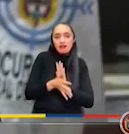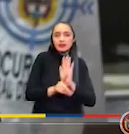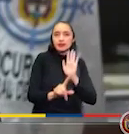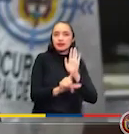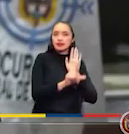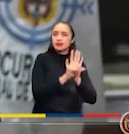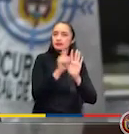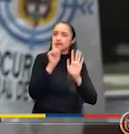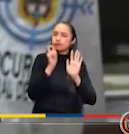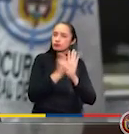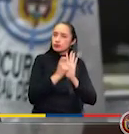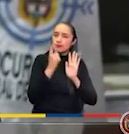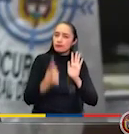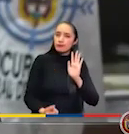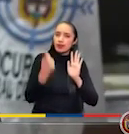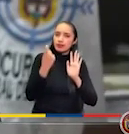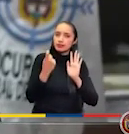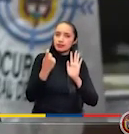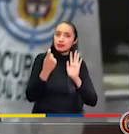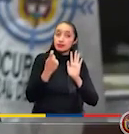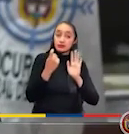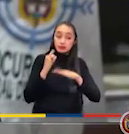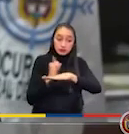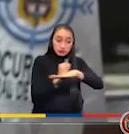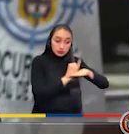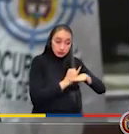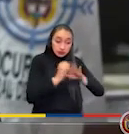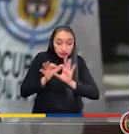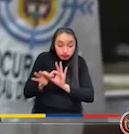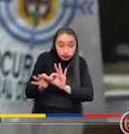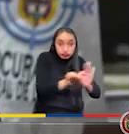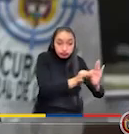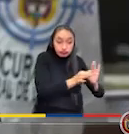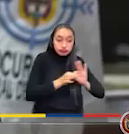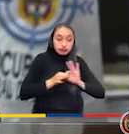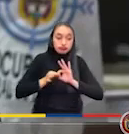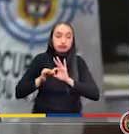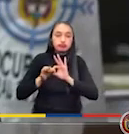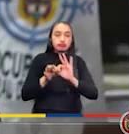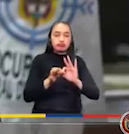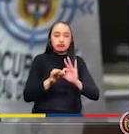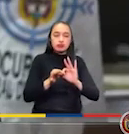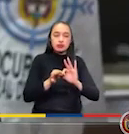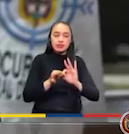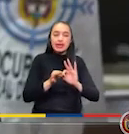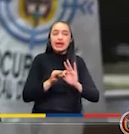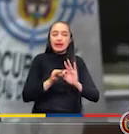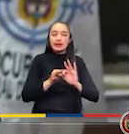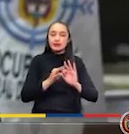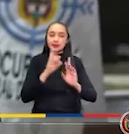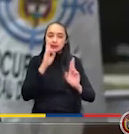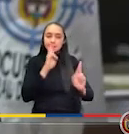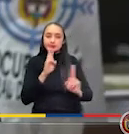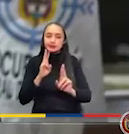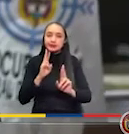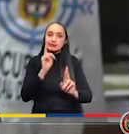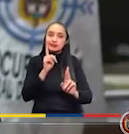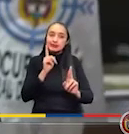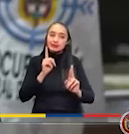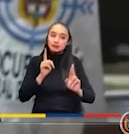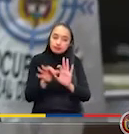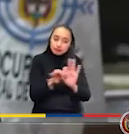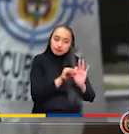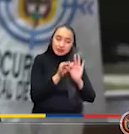tiene en cuenta que la articulación institucional es diferente en tratándose de negociaciones con grupos